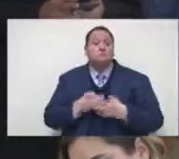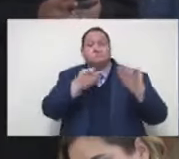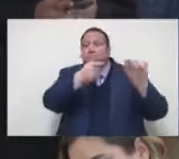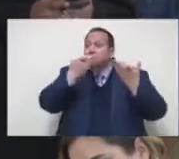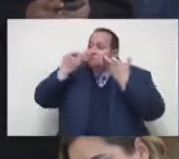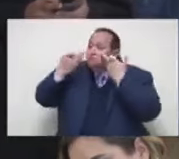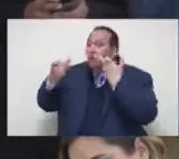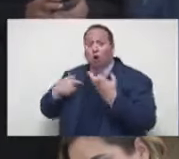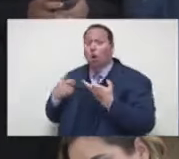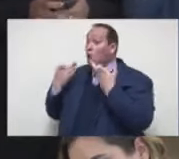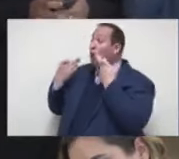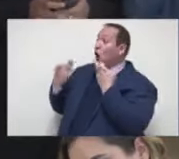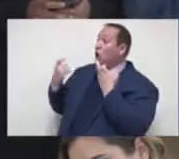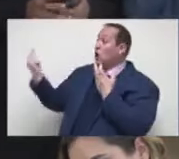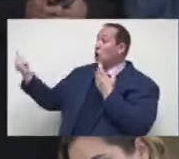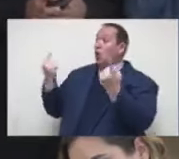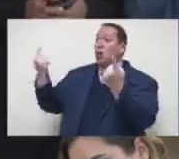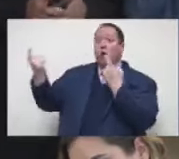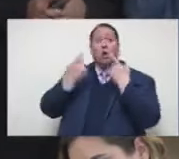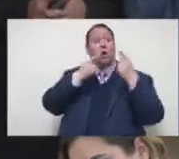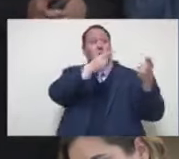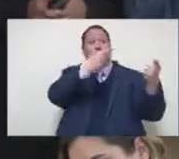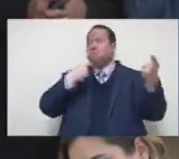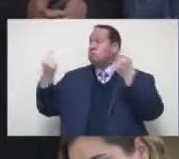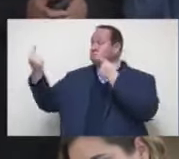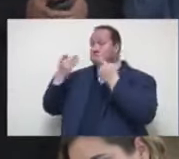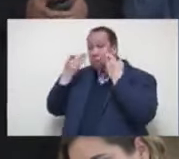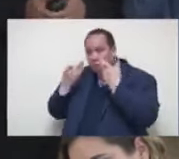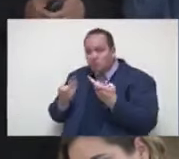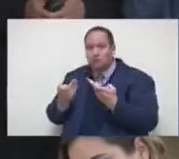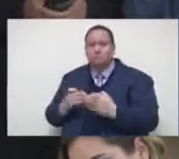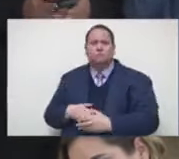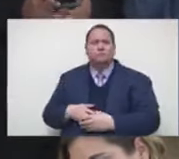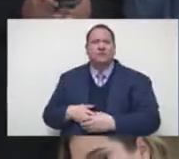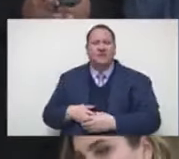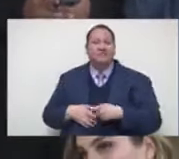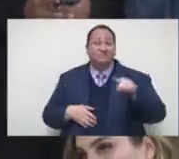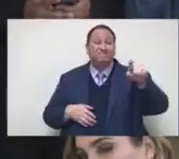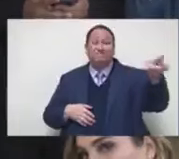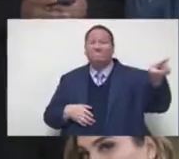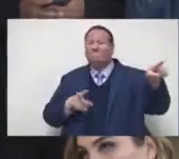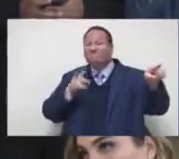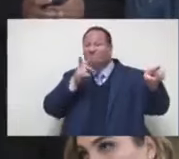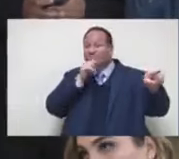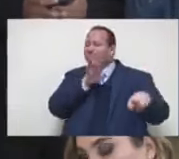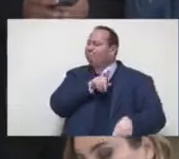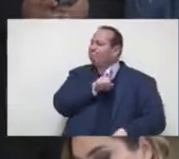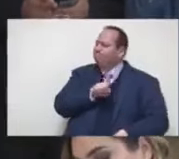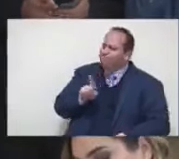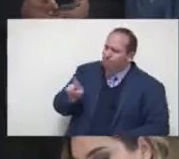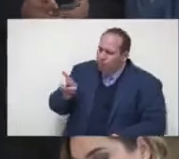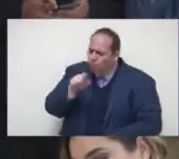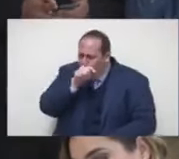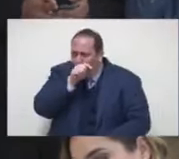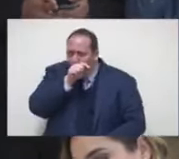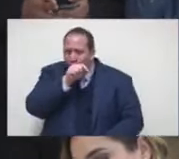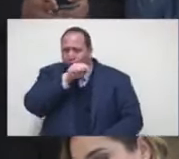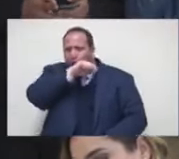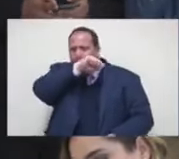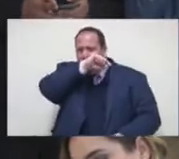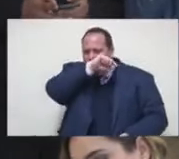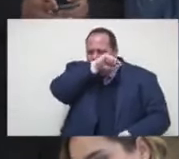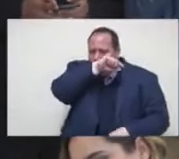testimonios de residentes de la colonia que pues la intervención de los agentes estatales pues fueron en contra de la ley por